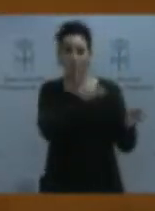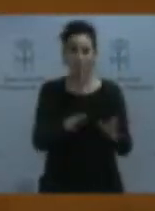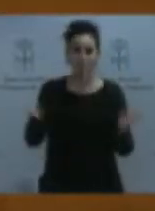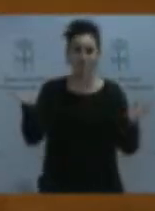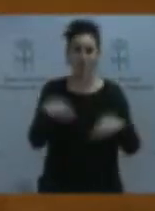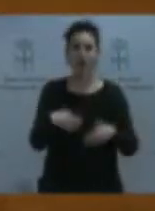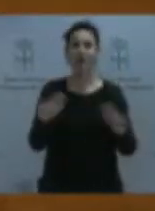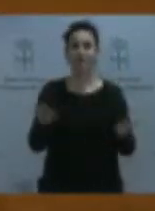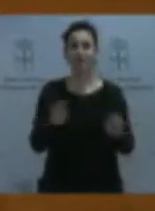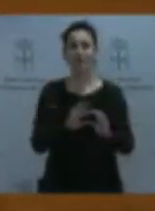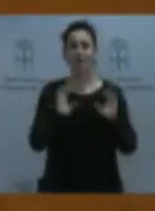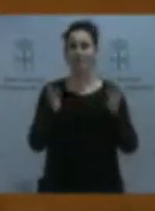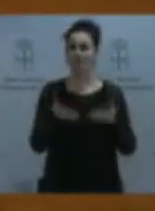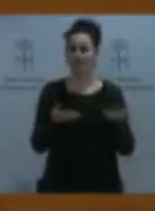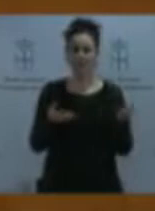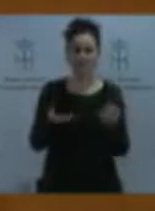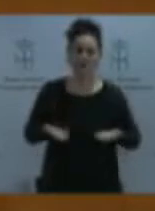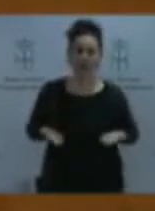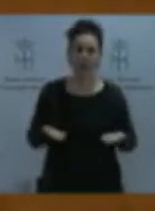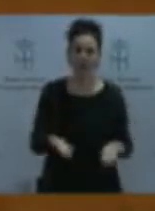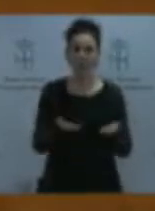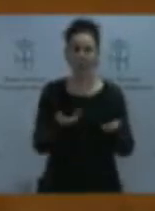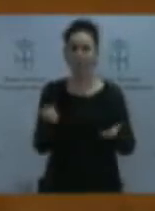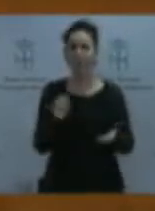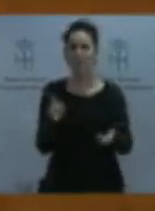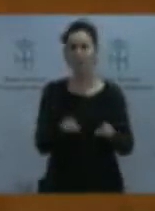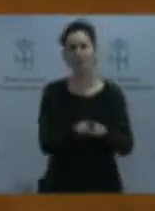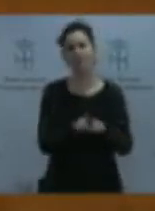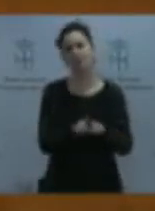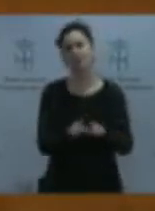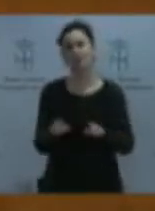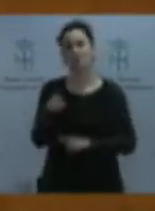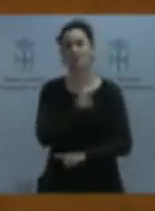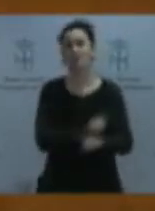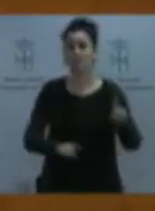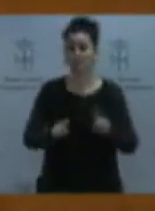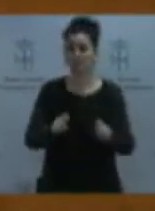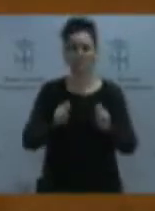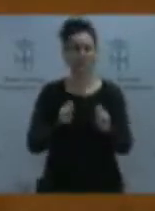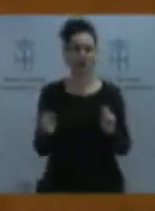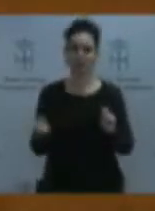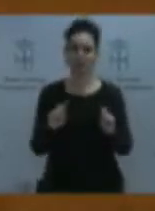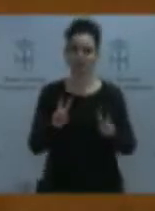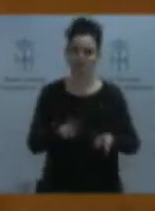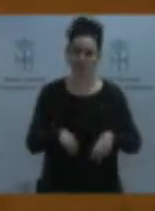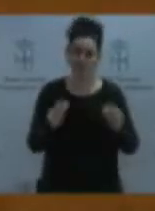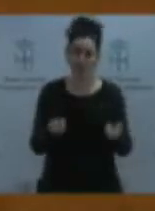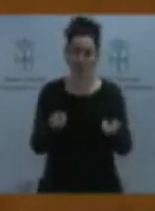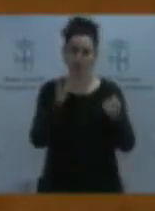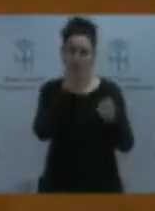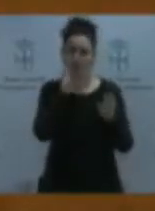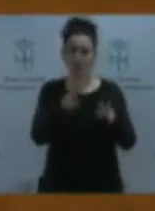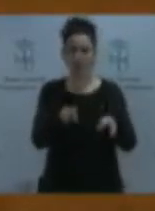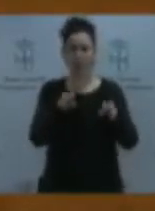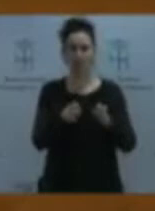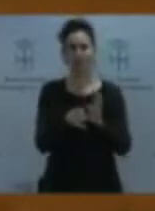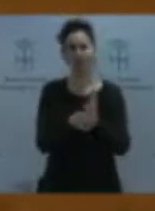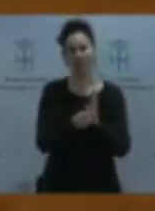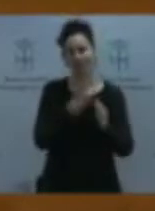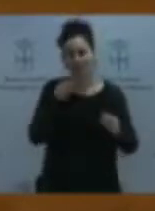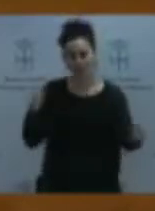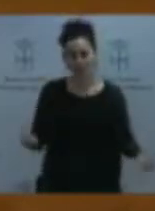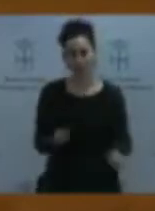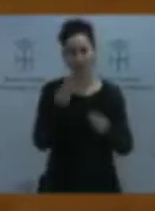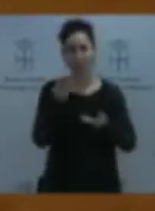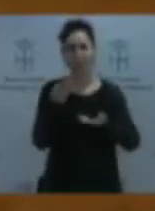no como lastre. Que no suponga un lastre. La modernización, aumento de la calidad y la eficacia de la justicia española pasa por un plan de inversiones